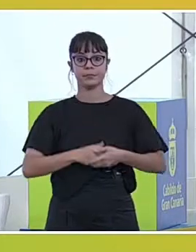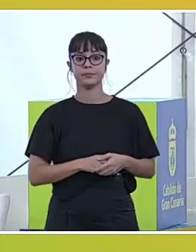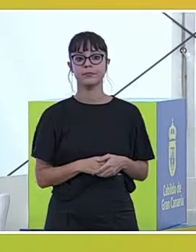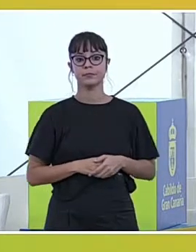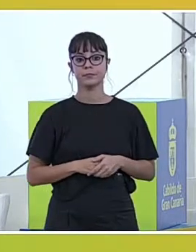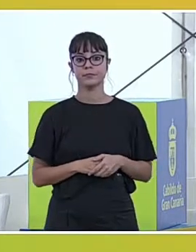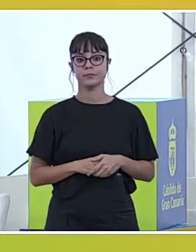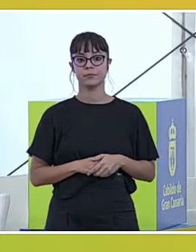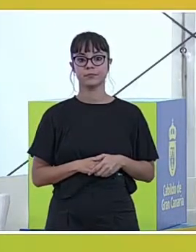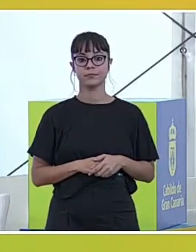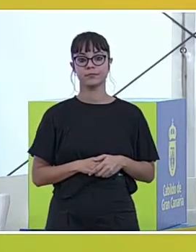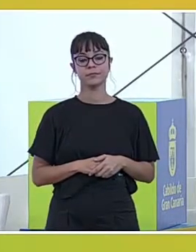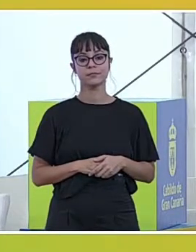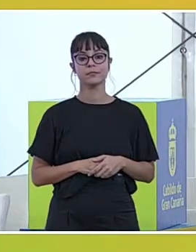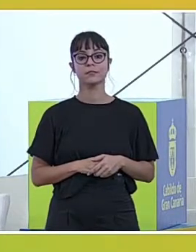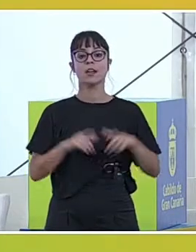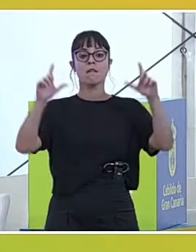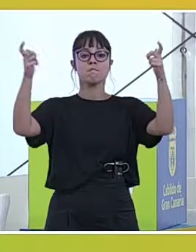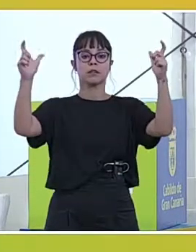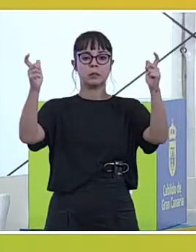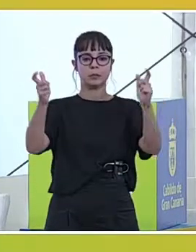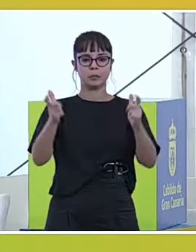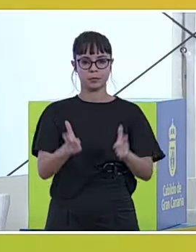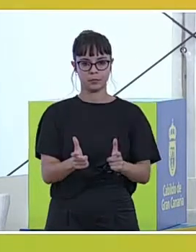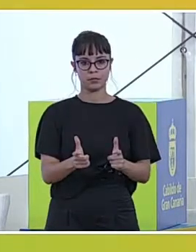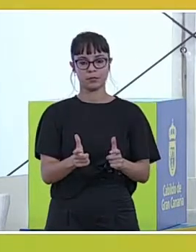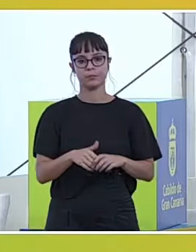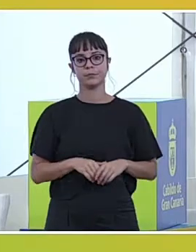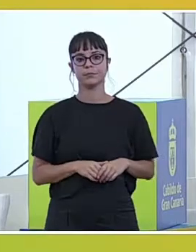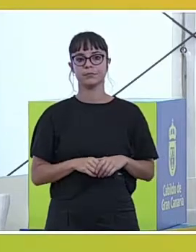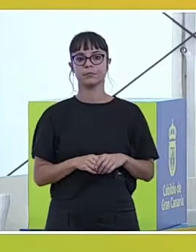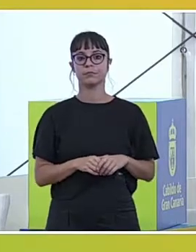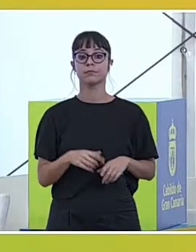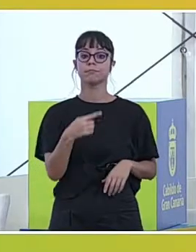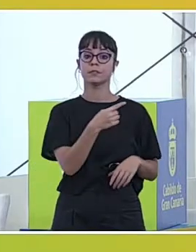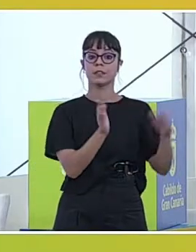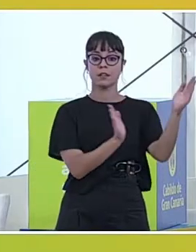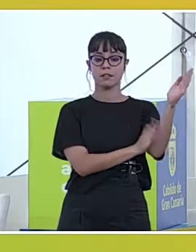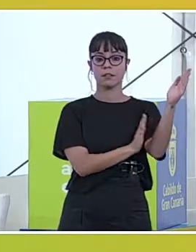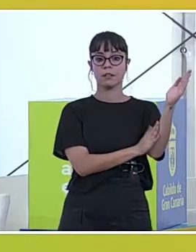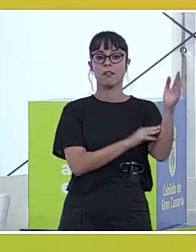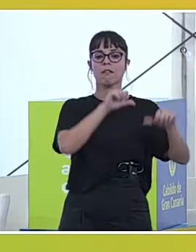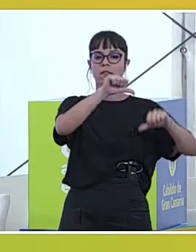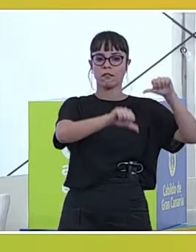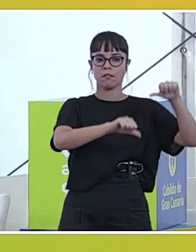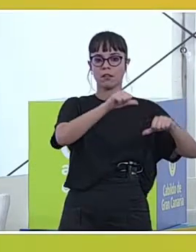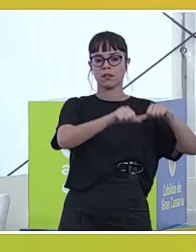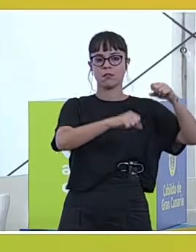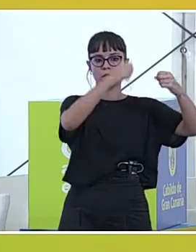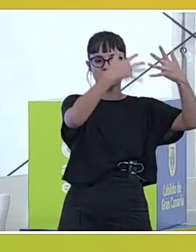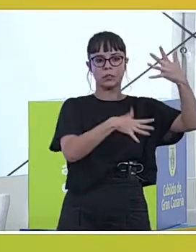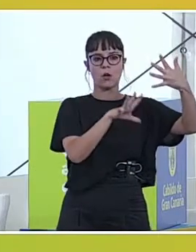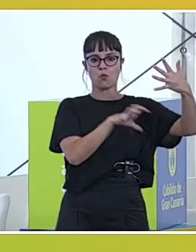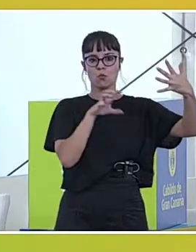y bromuros en orden descendente. Y luego por el otro lado, la parte izquierda de la pantalla, podemos ver los productos químicos extraíbles